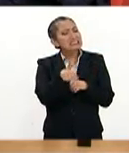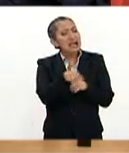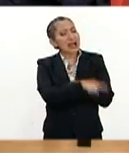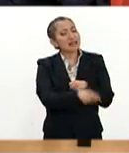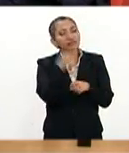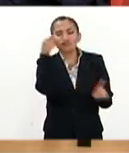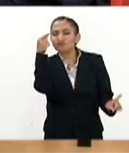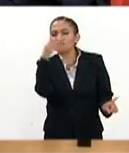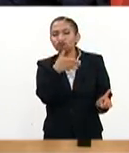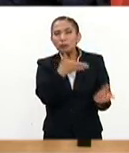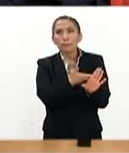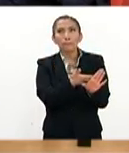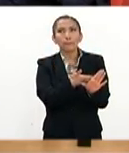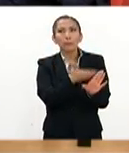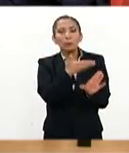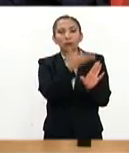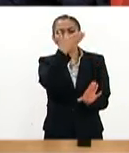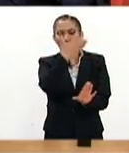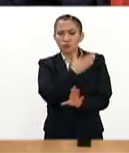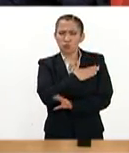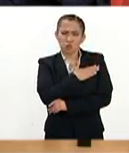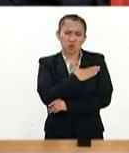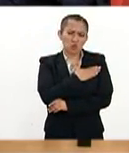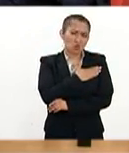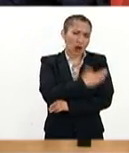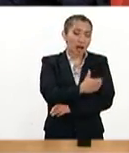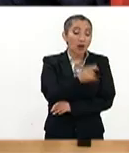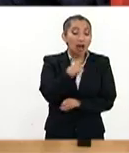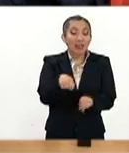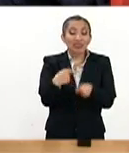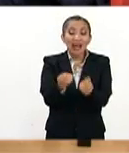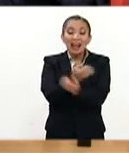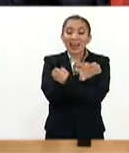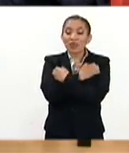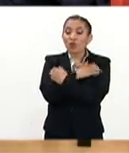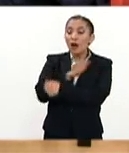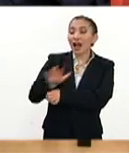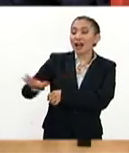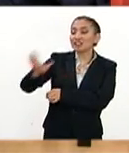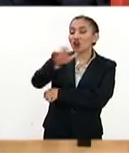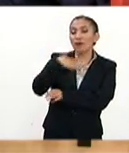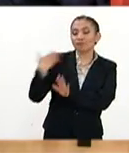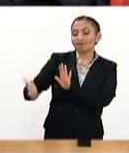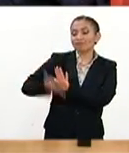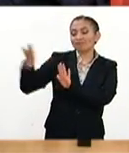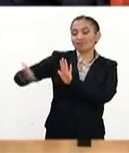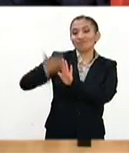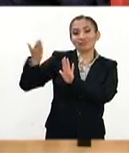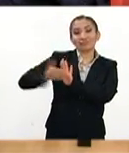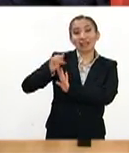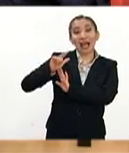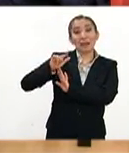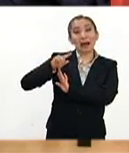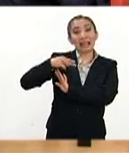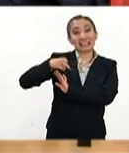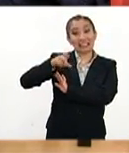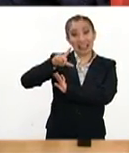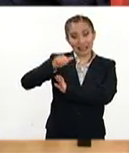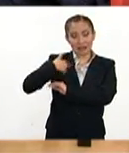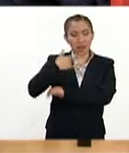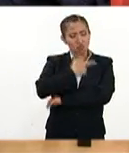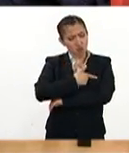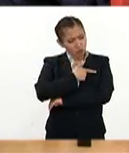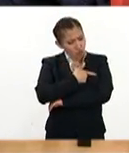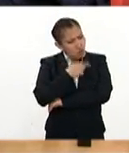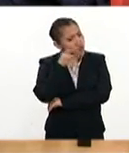un cometido muy, muy noble, que es el de dar educación a los albañiles en este país. Y nos da mucho gusto,